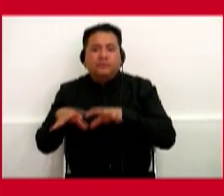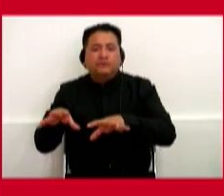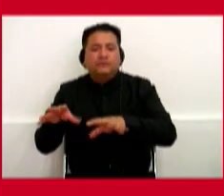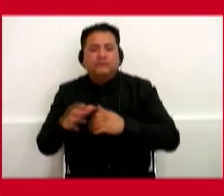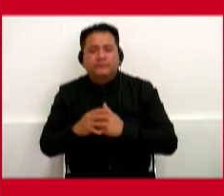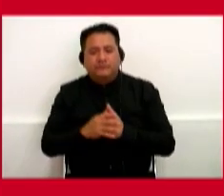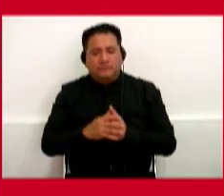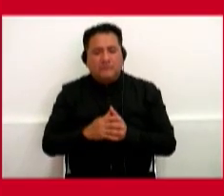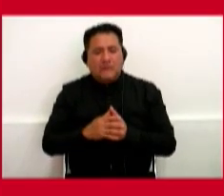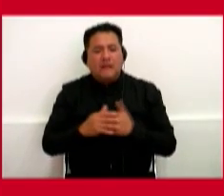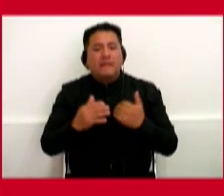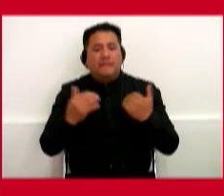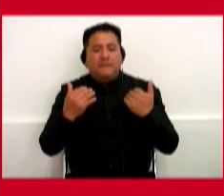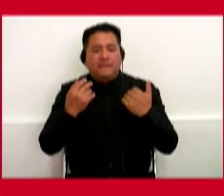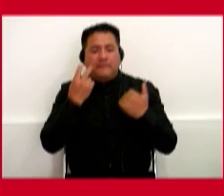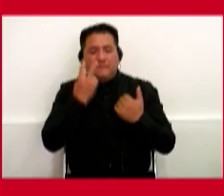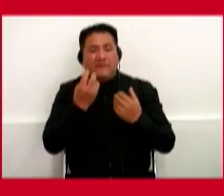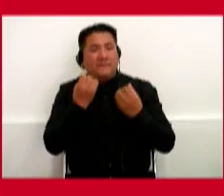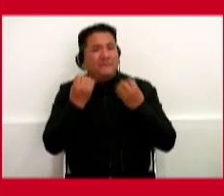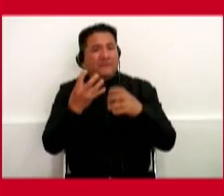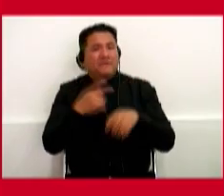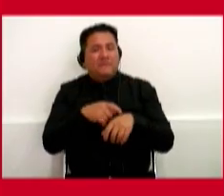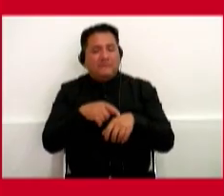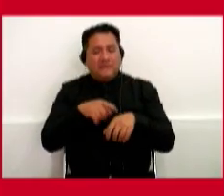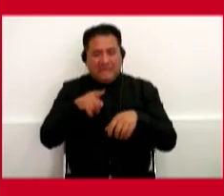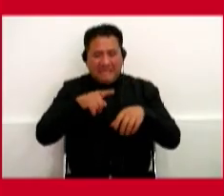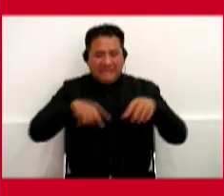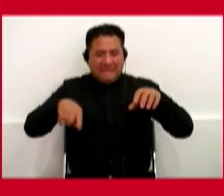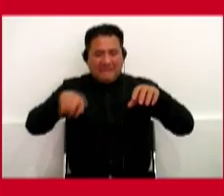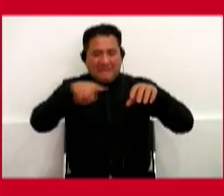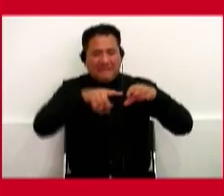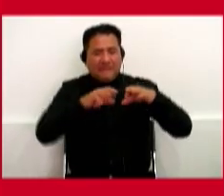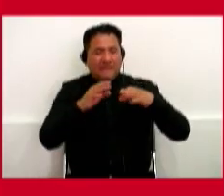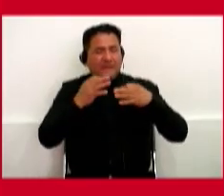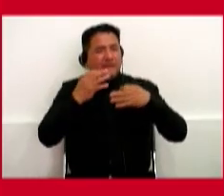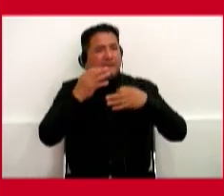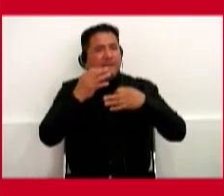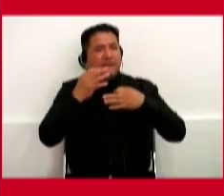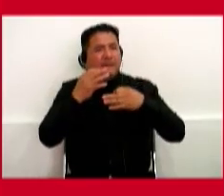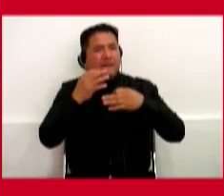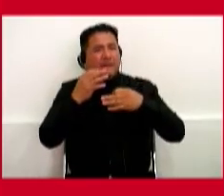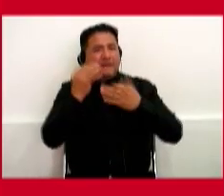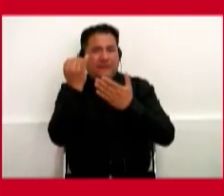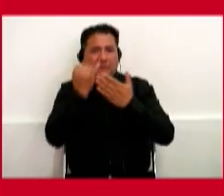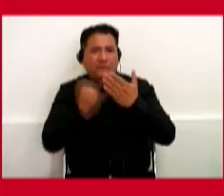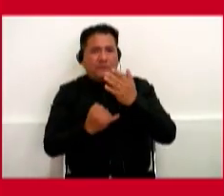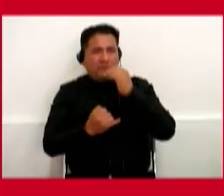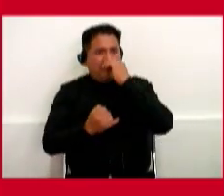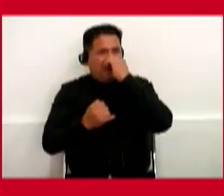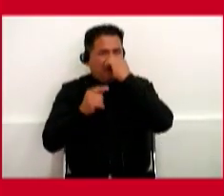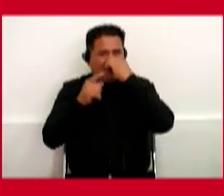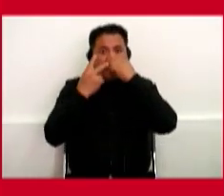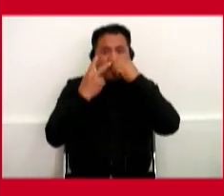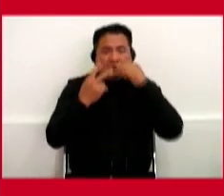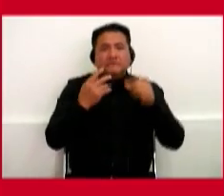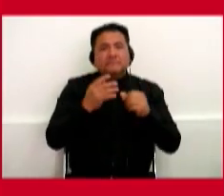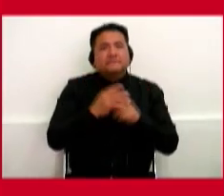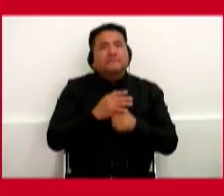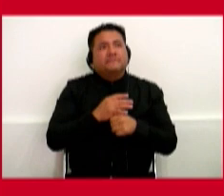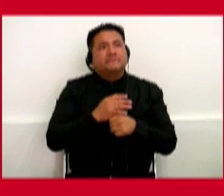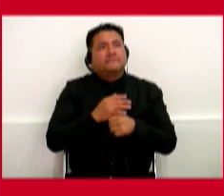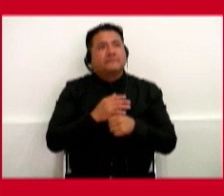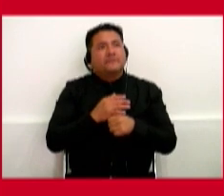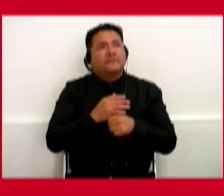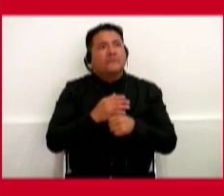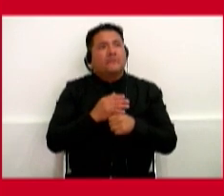Entonces, hemos visto muchas veces esta gráfica, la típica montaña de valor, que de repente la podemos ver a nivel de lo que es NPV, a veces en base a TIR, a